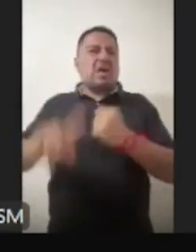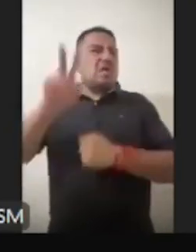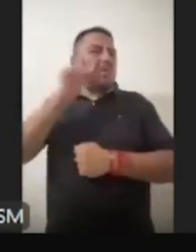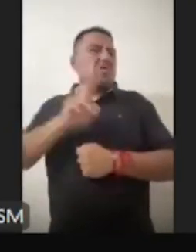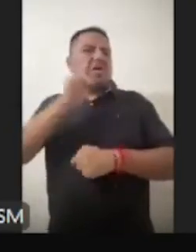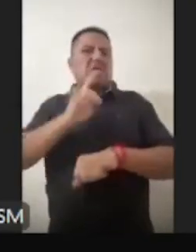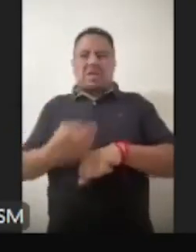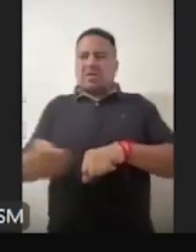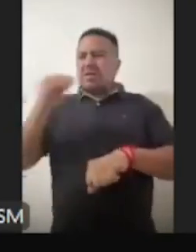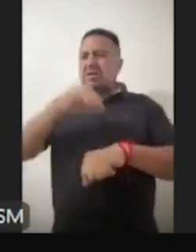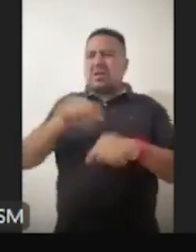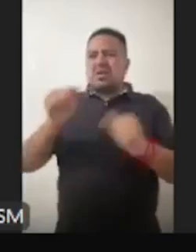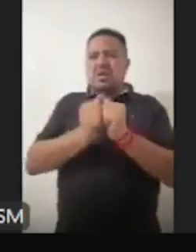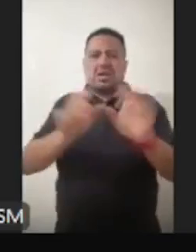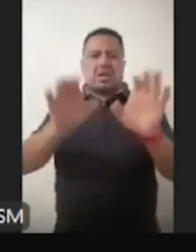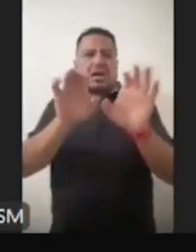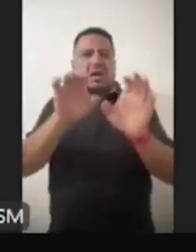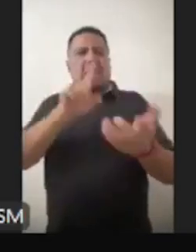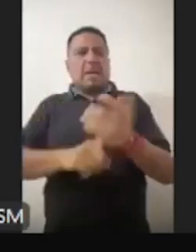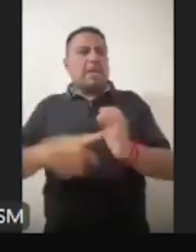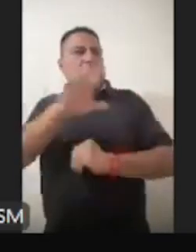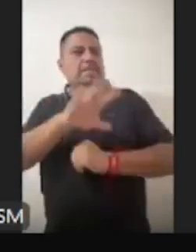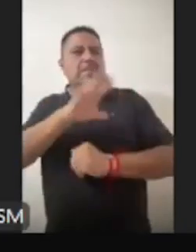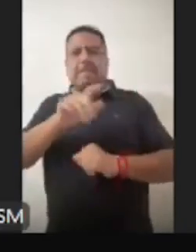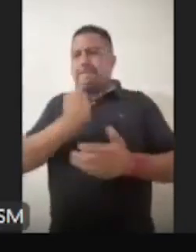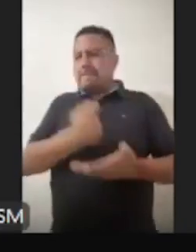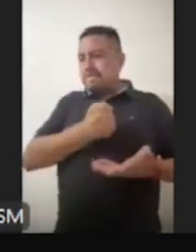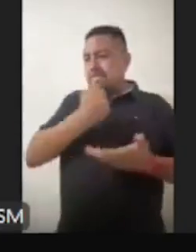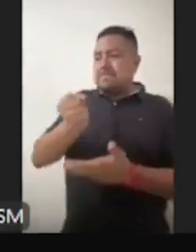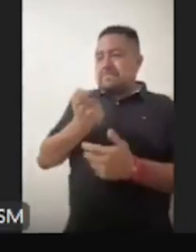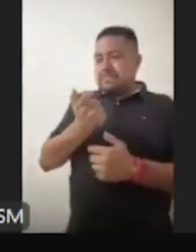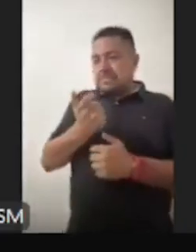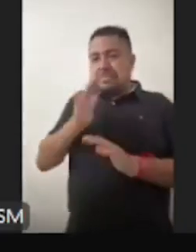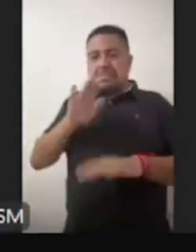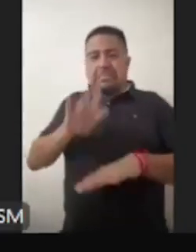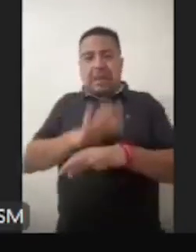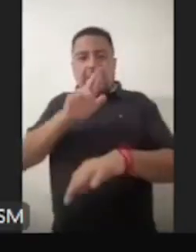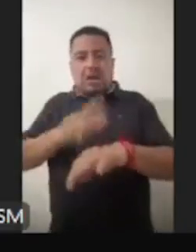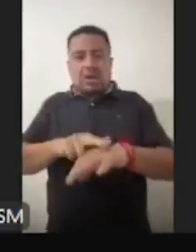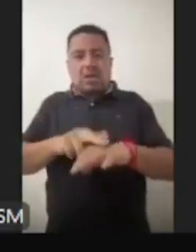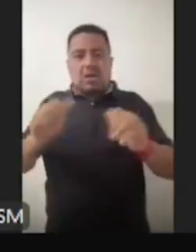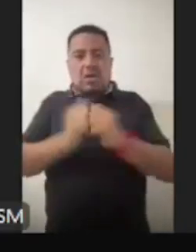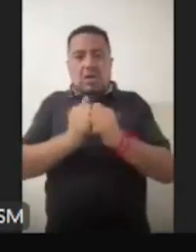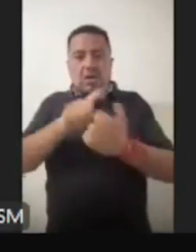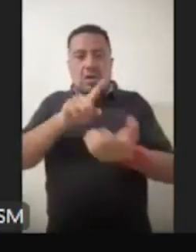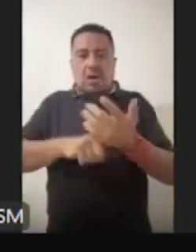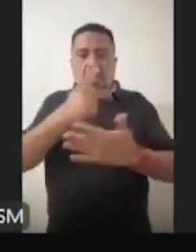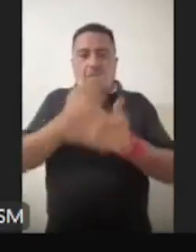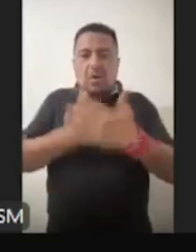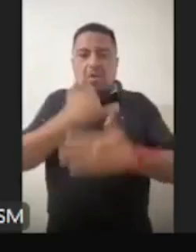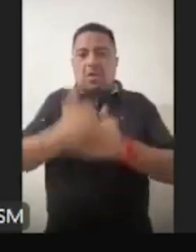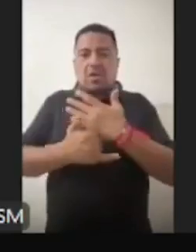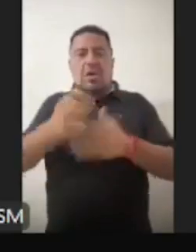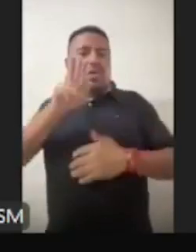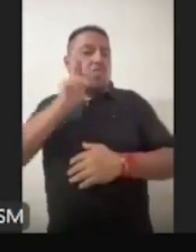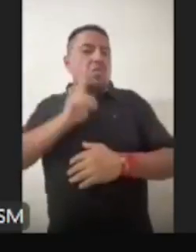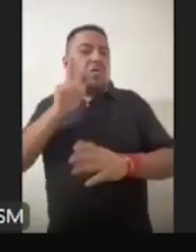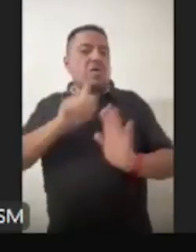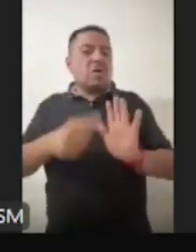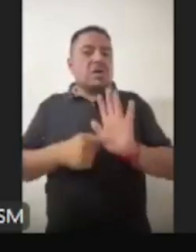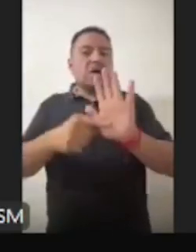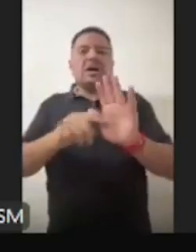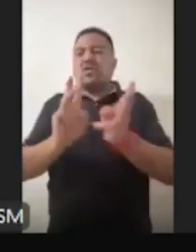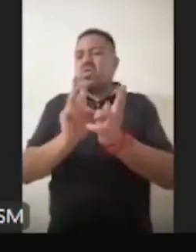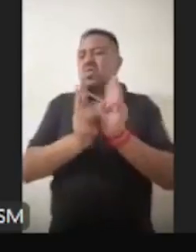y con ello acreditar la omisión de entrega de prerrogativas. A mayor abundamiento se expone en el proyecto que las evidencias provenientes de un chat de